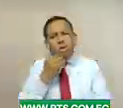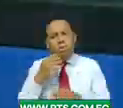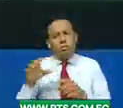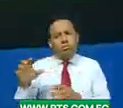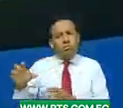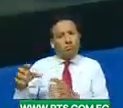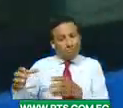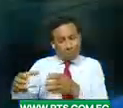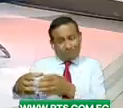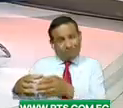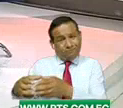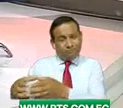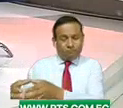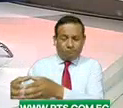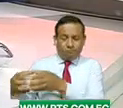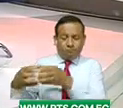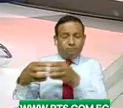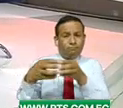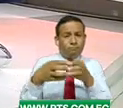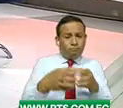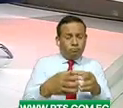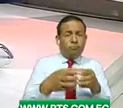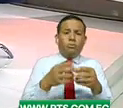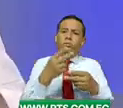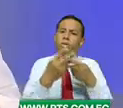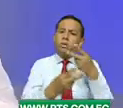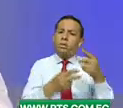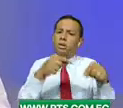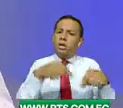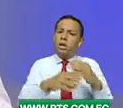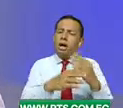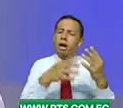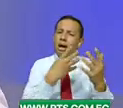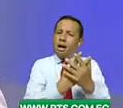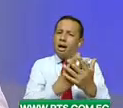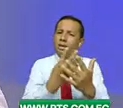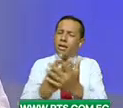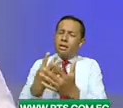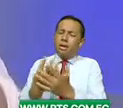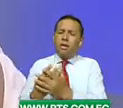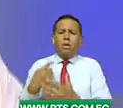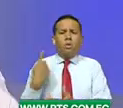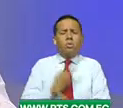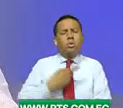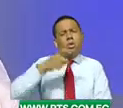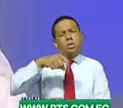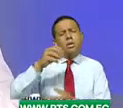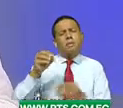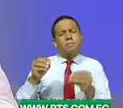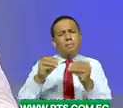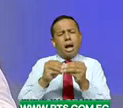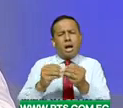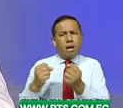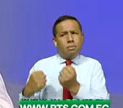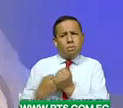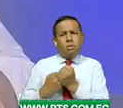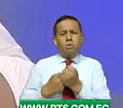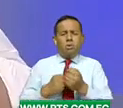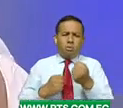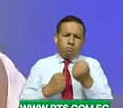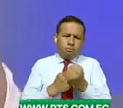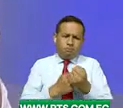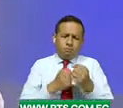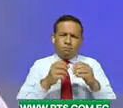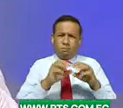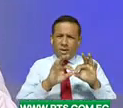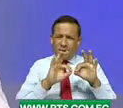visite las cárceles. Esperemos tener muy buenas recomendaciones para poder seguir fortaleciendo el sistema carcelario. Ahora vamos a lo concreto. ¿Qué es lo que ha hecho el gobierno nacional? Como nunca